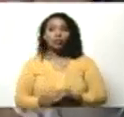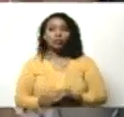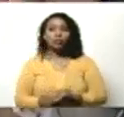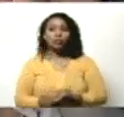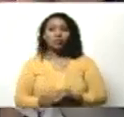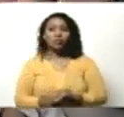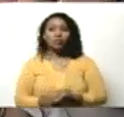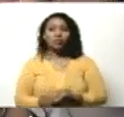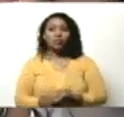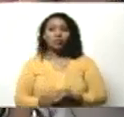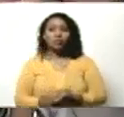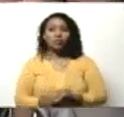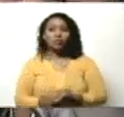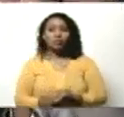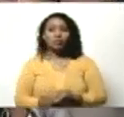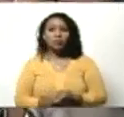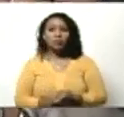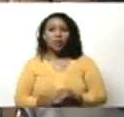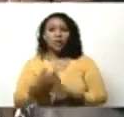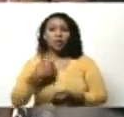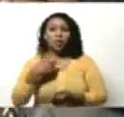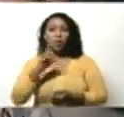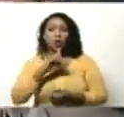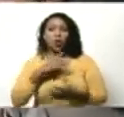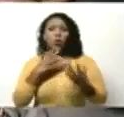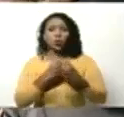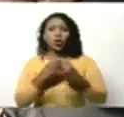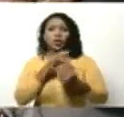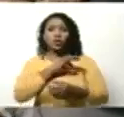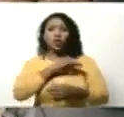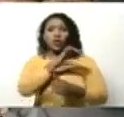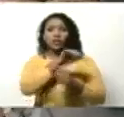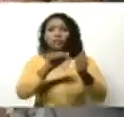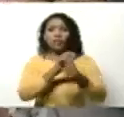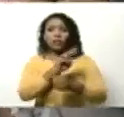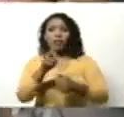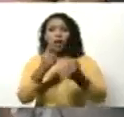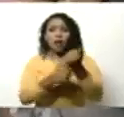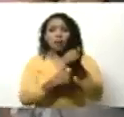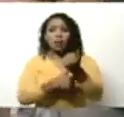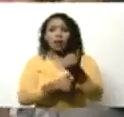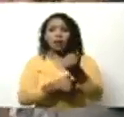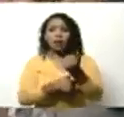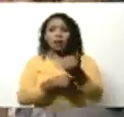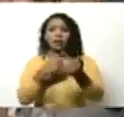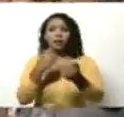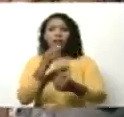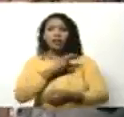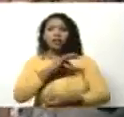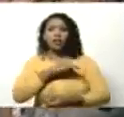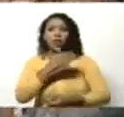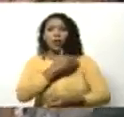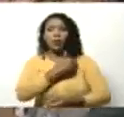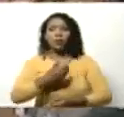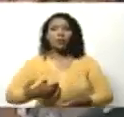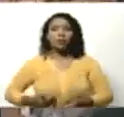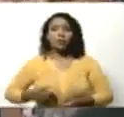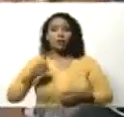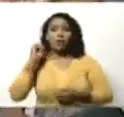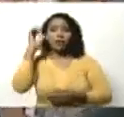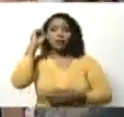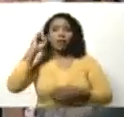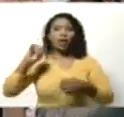ministros? ¿Y él adelantarnos algo? No, estuve con la señora vicepresidente, hermana del presidente. Le venía diciendo que veníamos por la